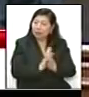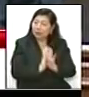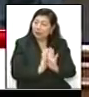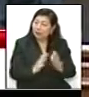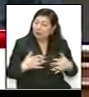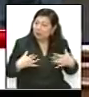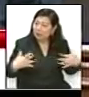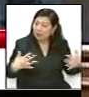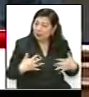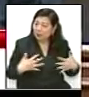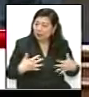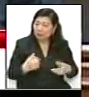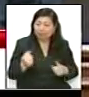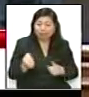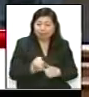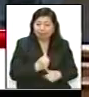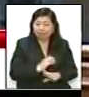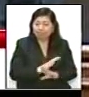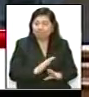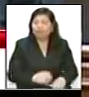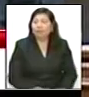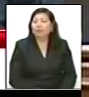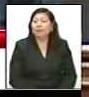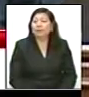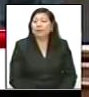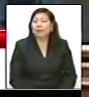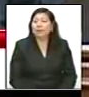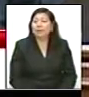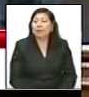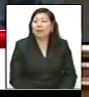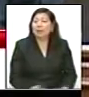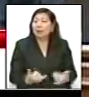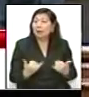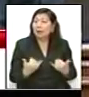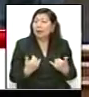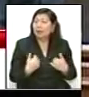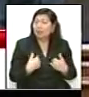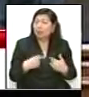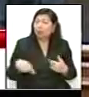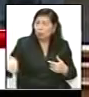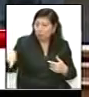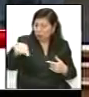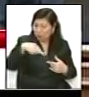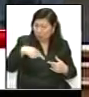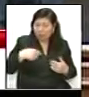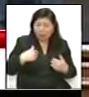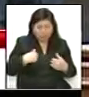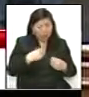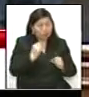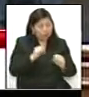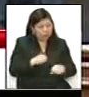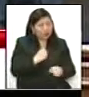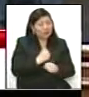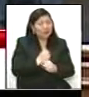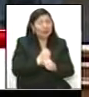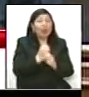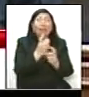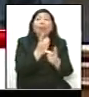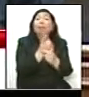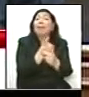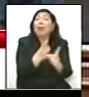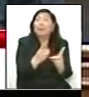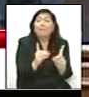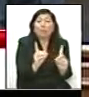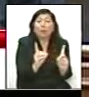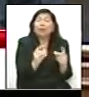temor y de la violencia. Y hacia eso debemos de trabajar. La democracia